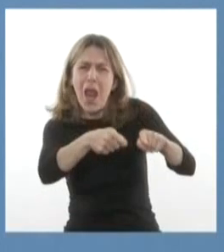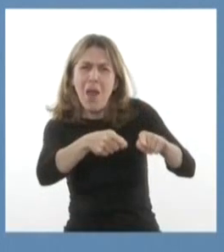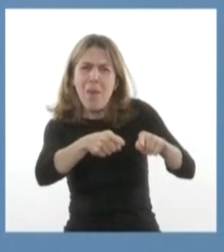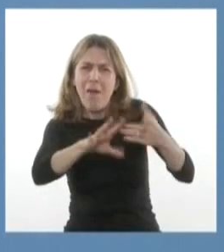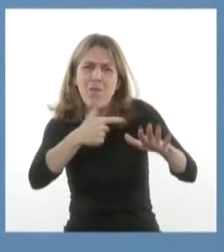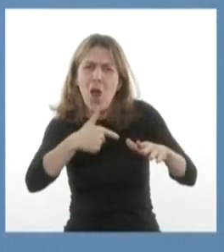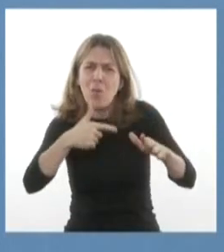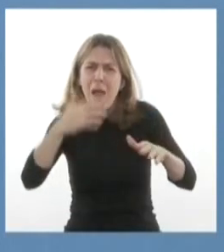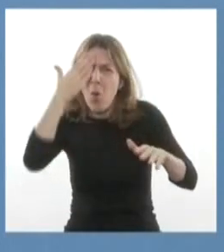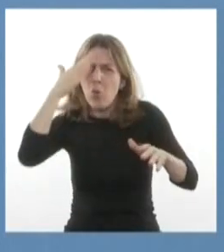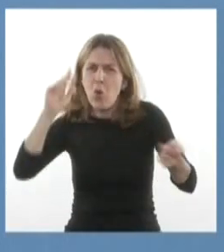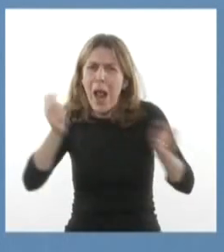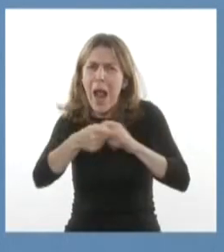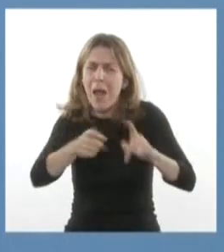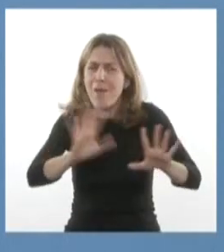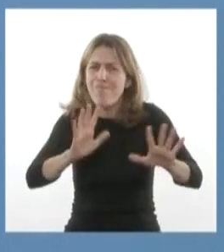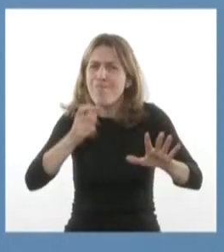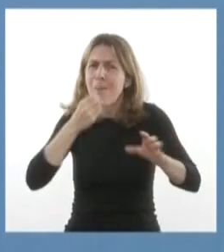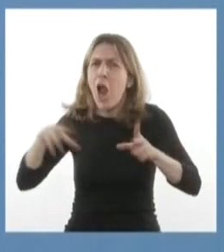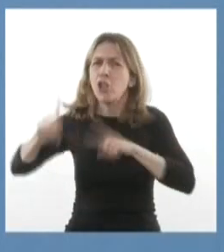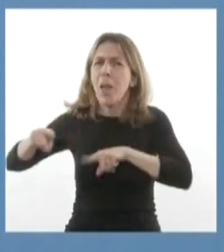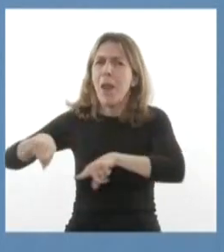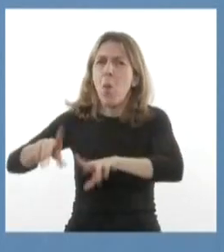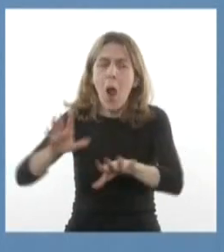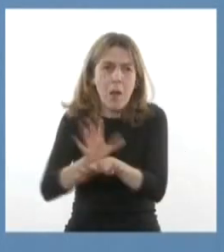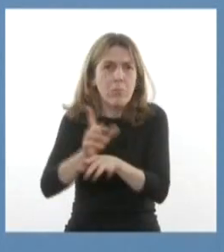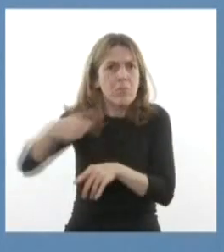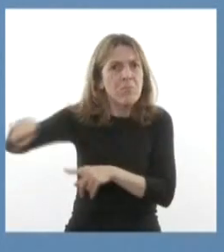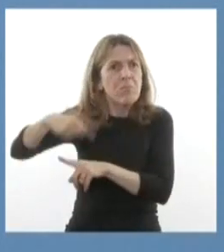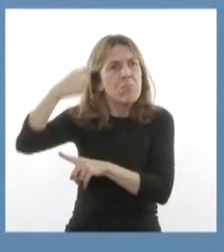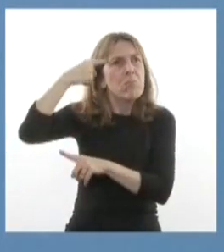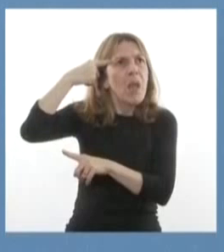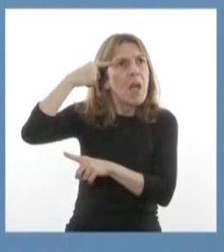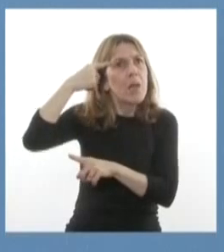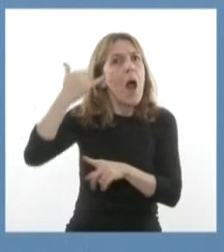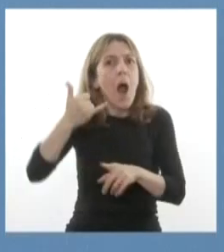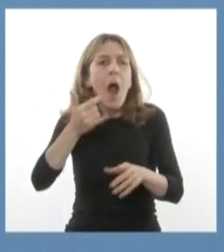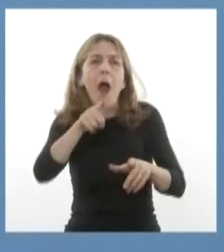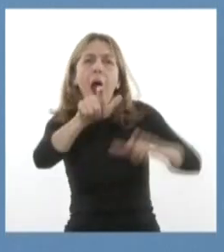Creen que es mejor un país con derechos para algunos.